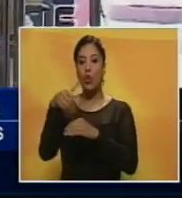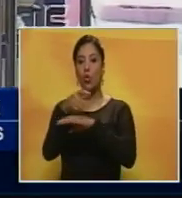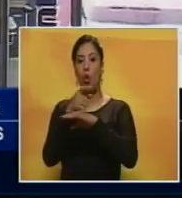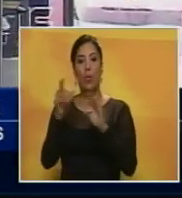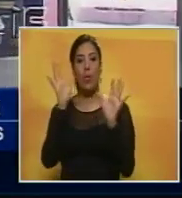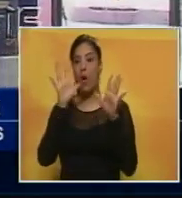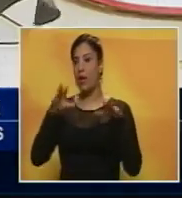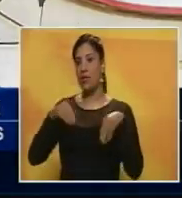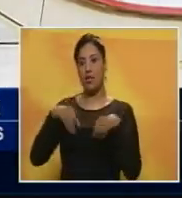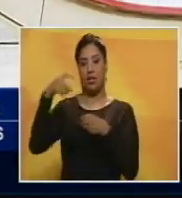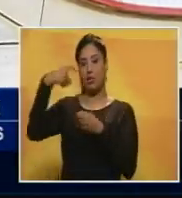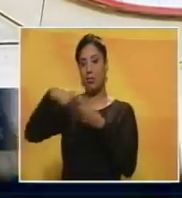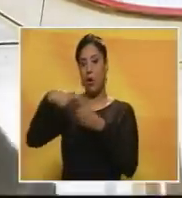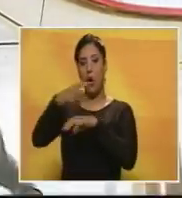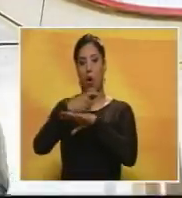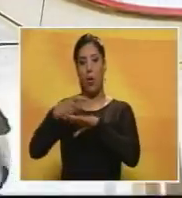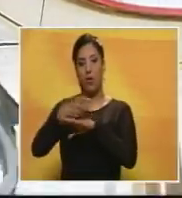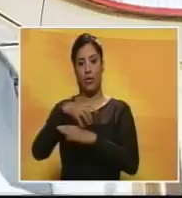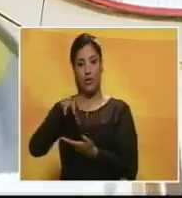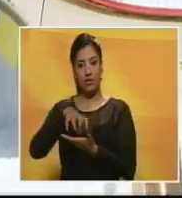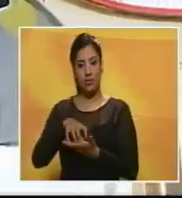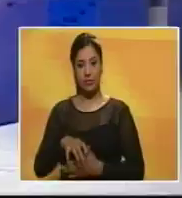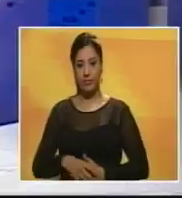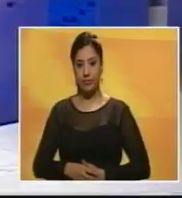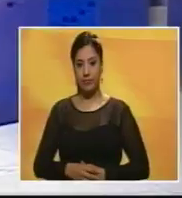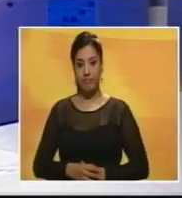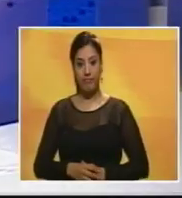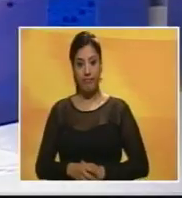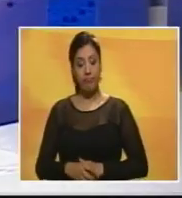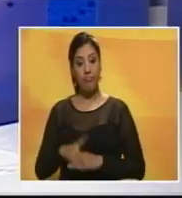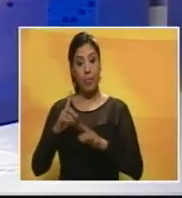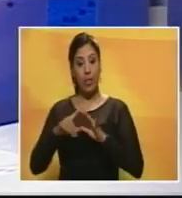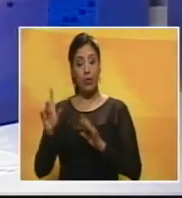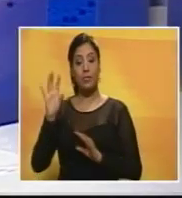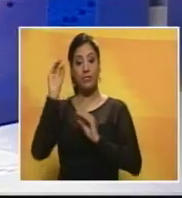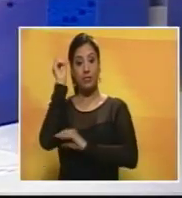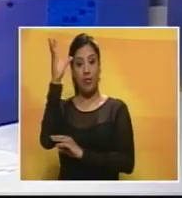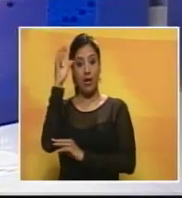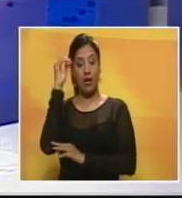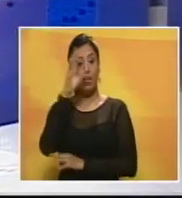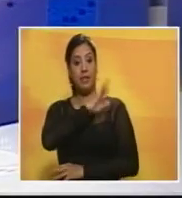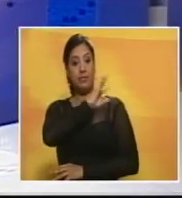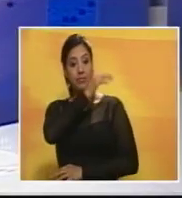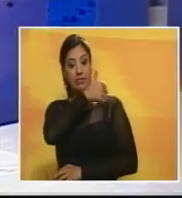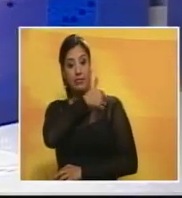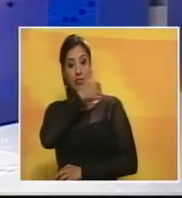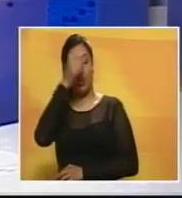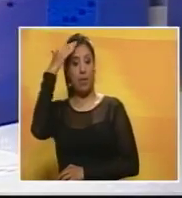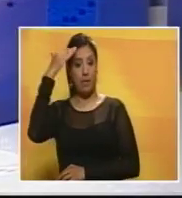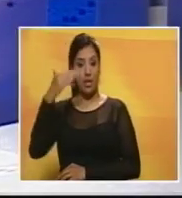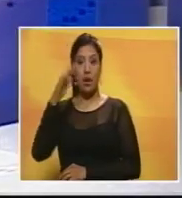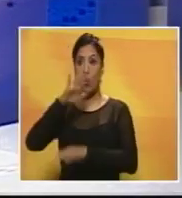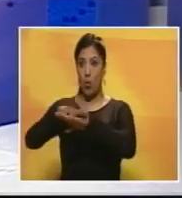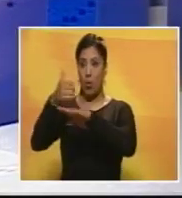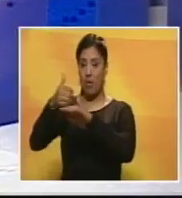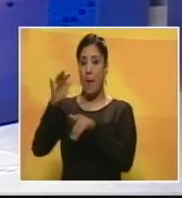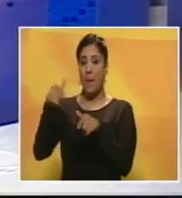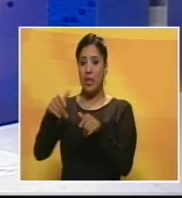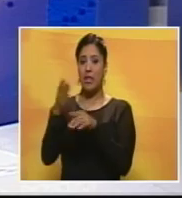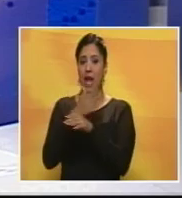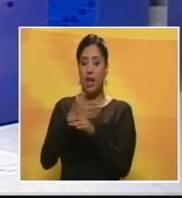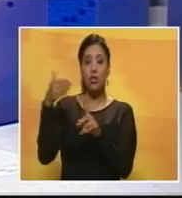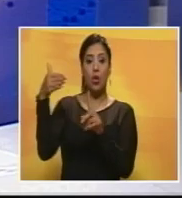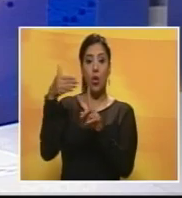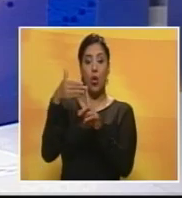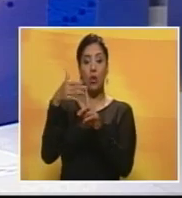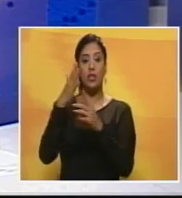gobierno que no acepta elección de gobierno regional. La audiencia del general Raúl Isaías Baduel, acusado por presuntos delitos